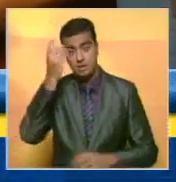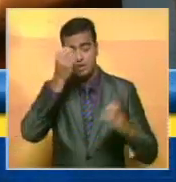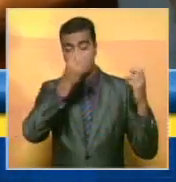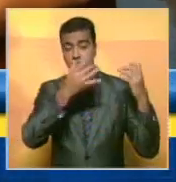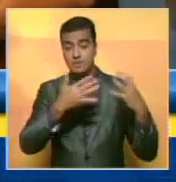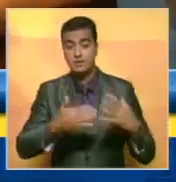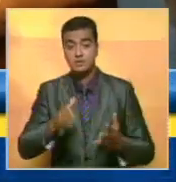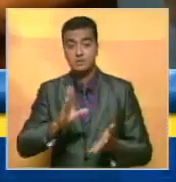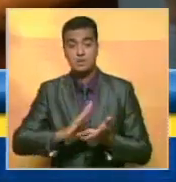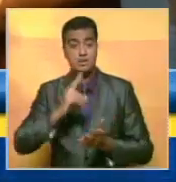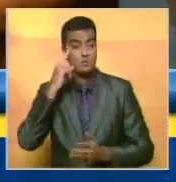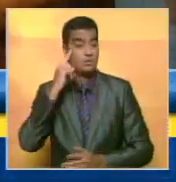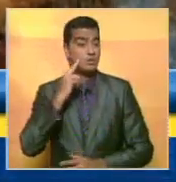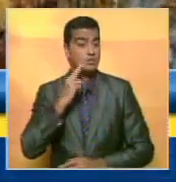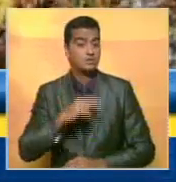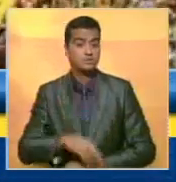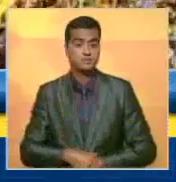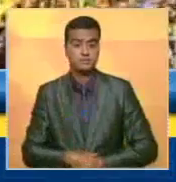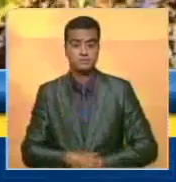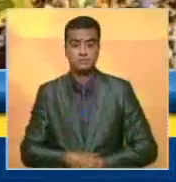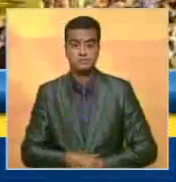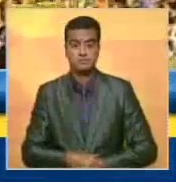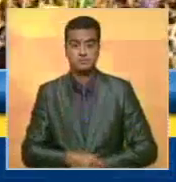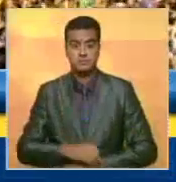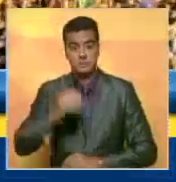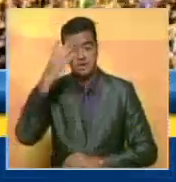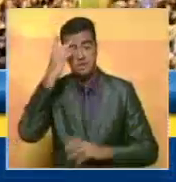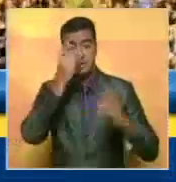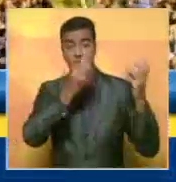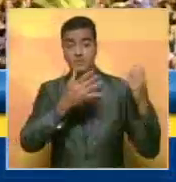a la ciudad de Bolívar!